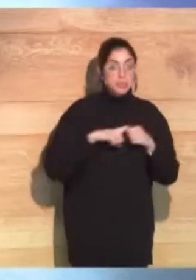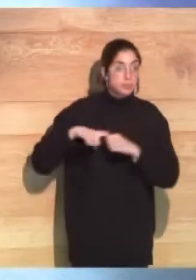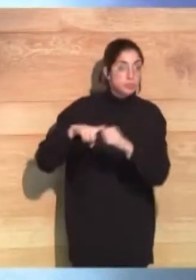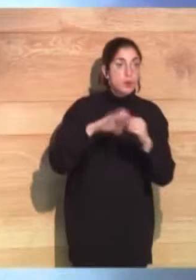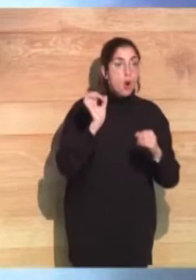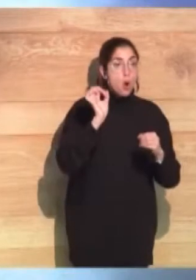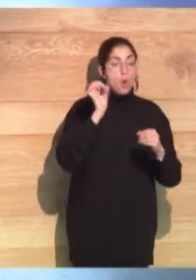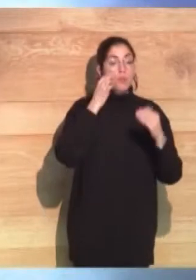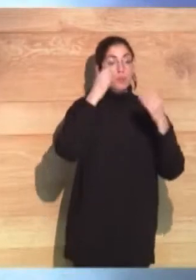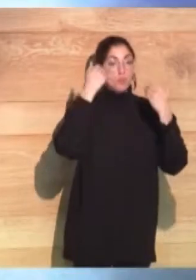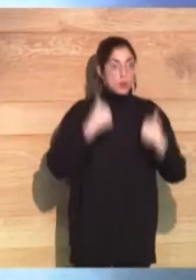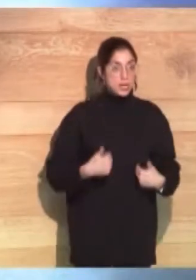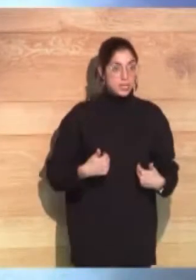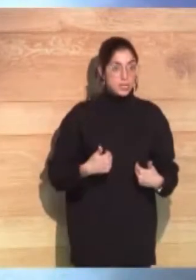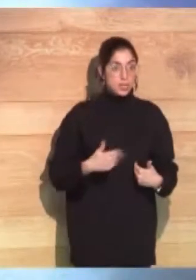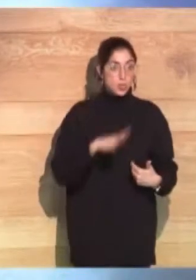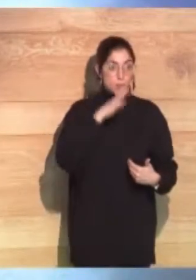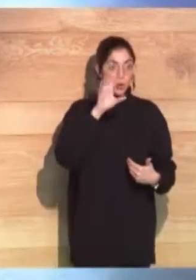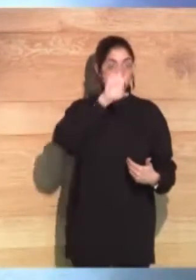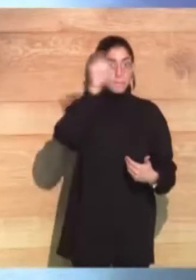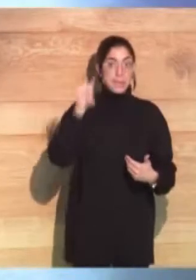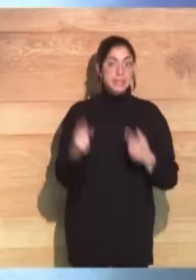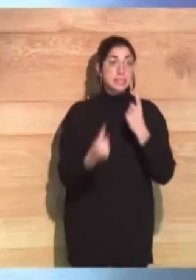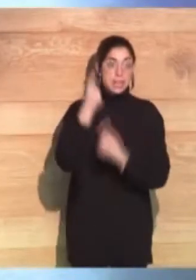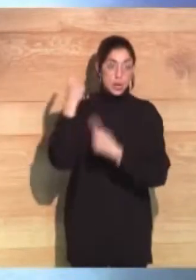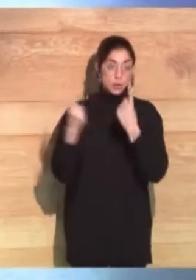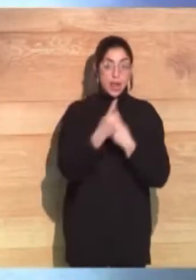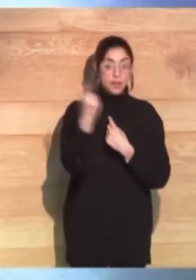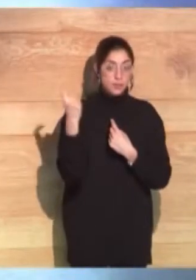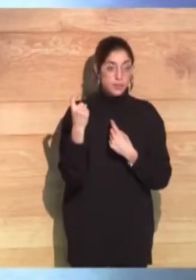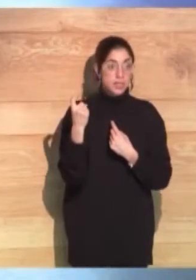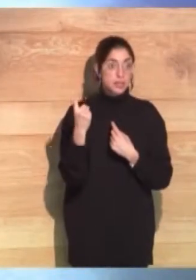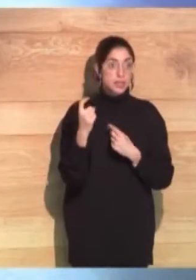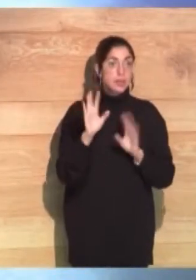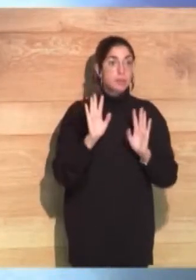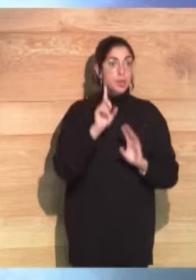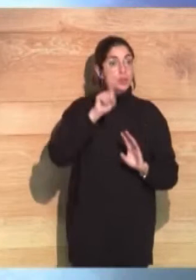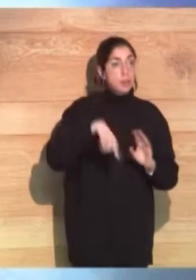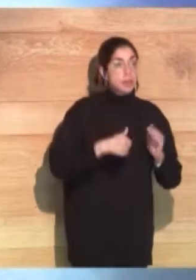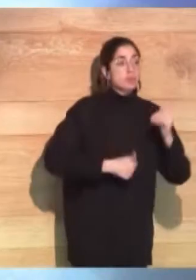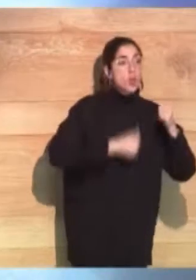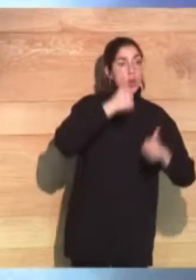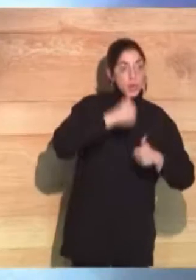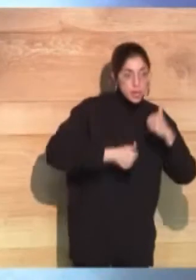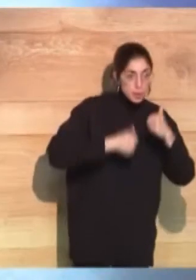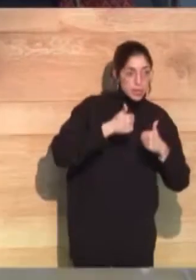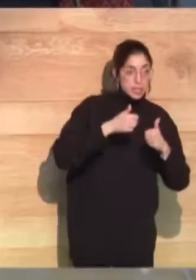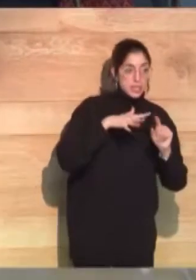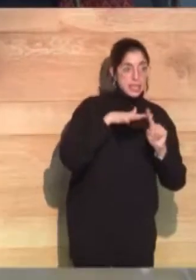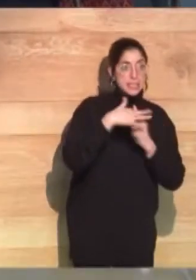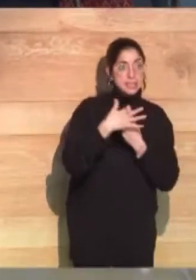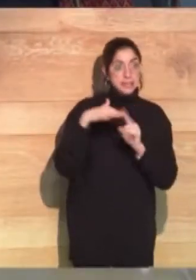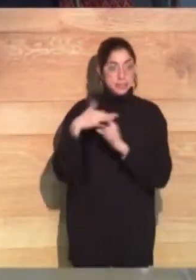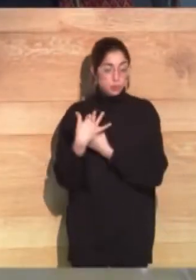humanidad por parte de algunos países, sino también debido a las realidades de las situaciones en los